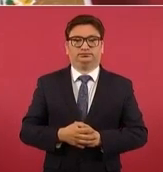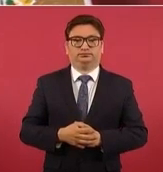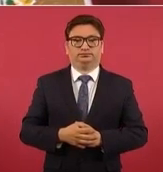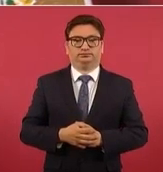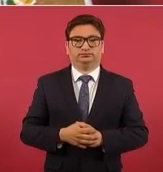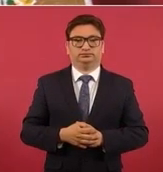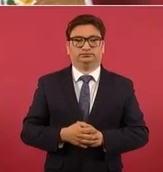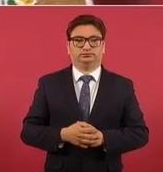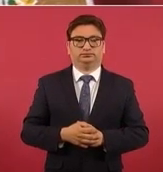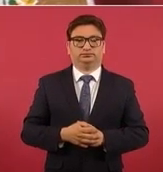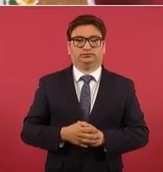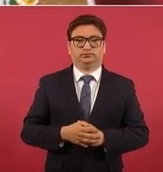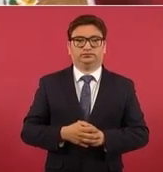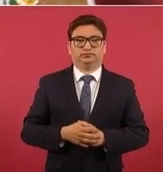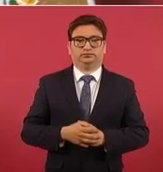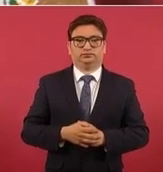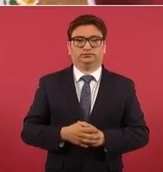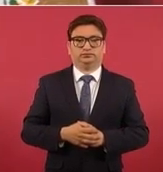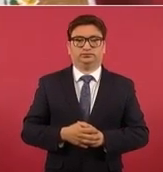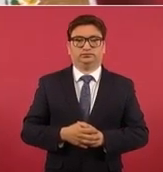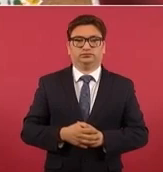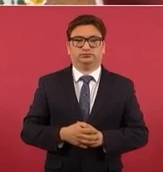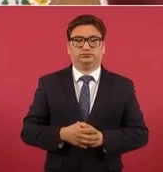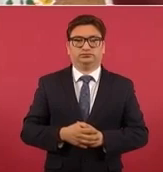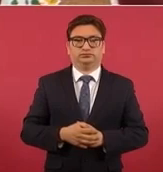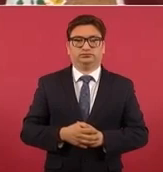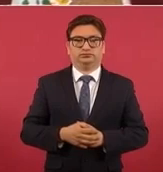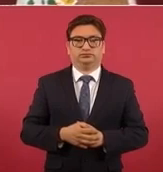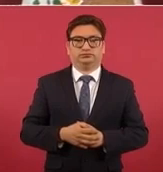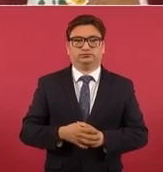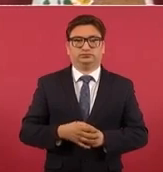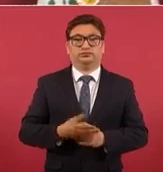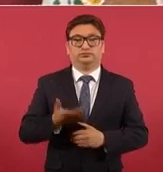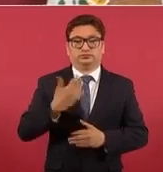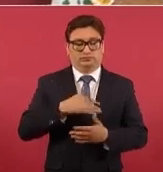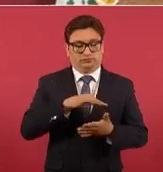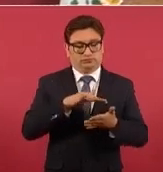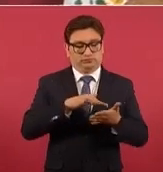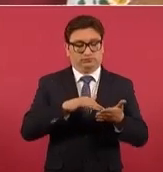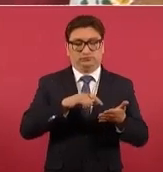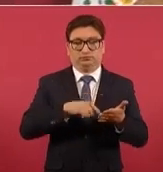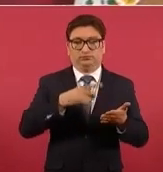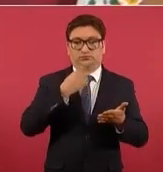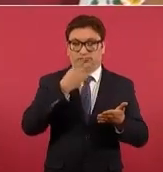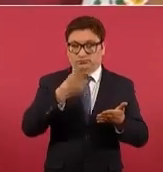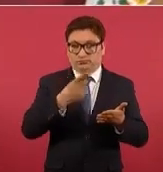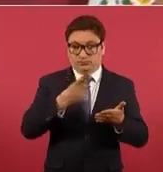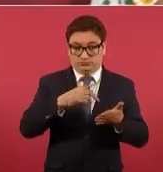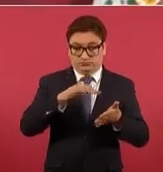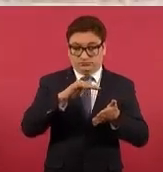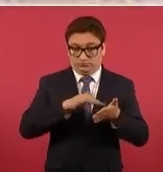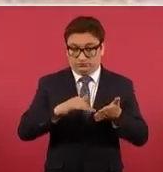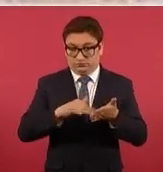Como se dice en la literatura, no hay texto sin contexto.